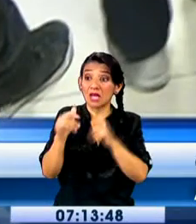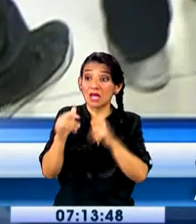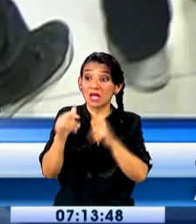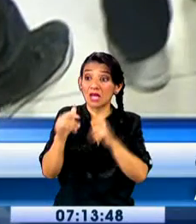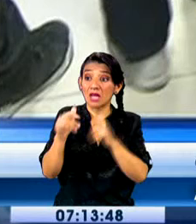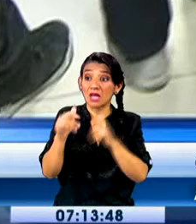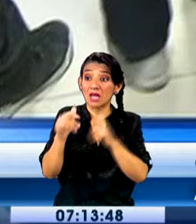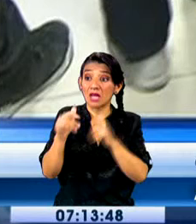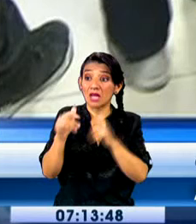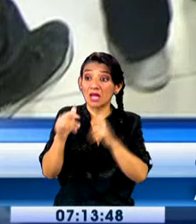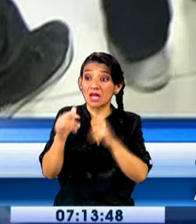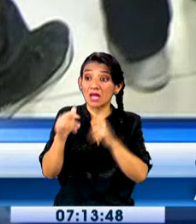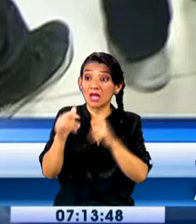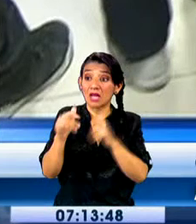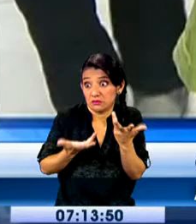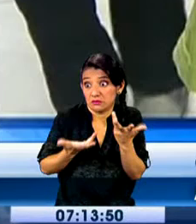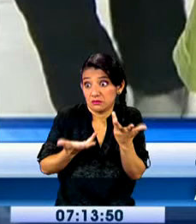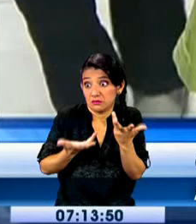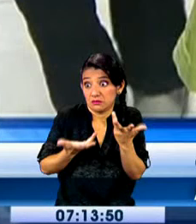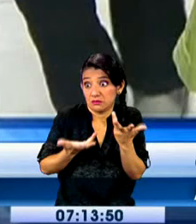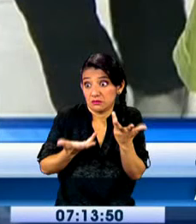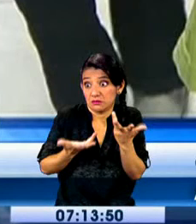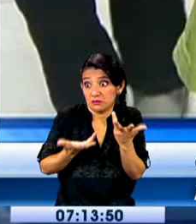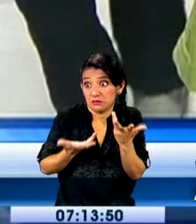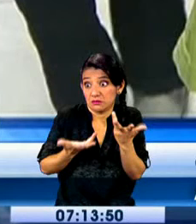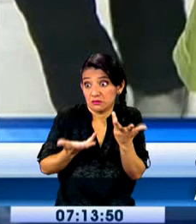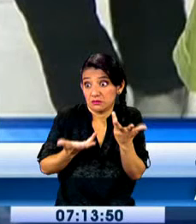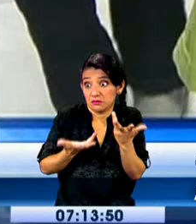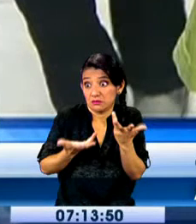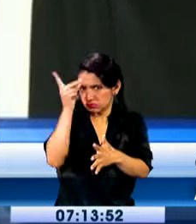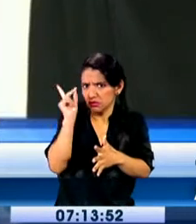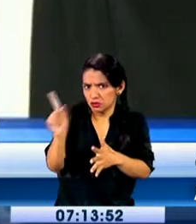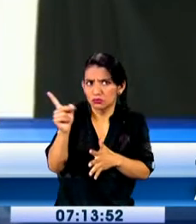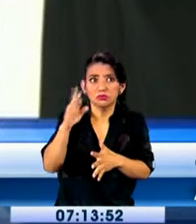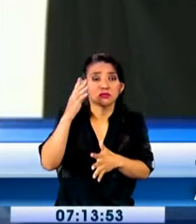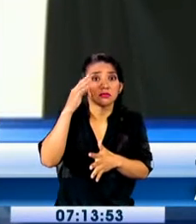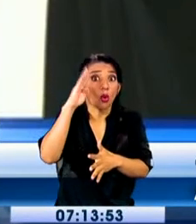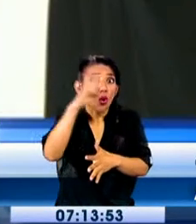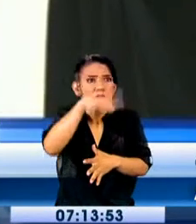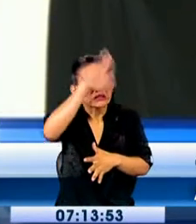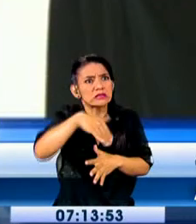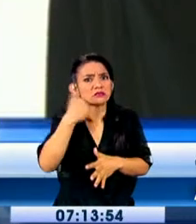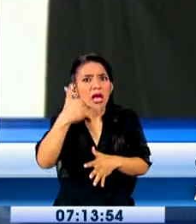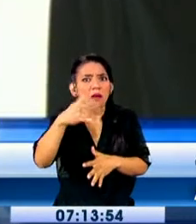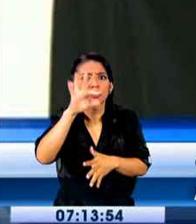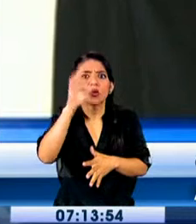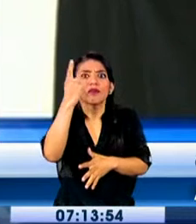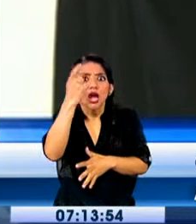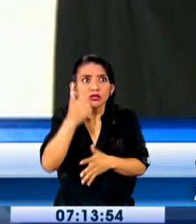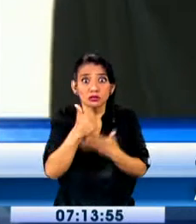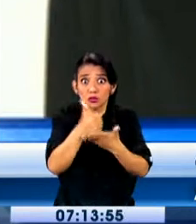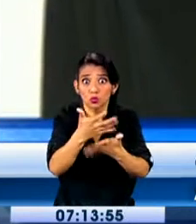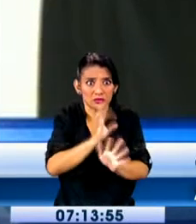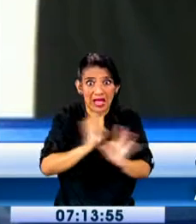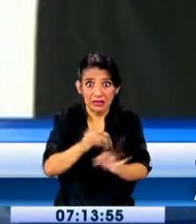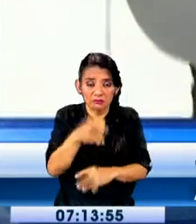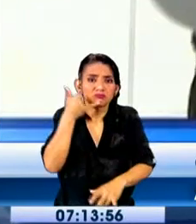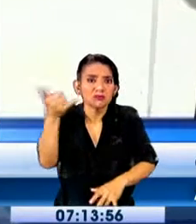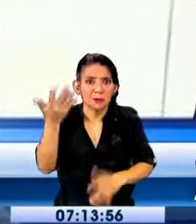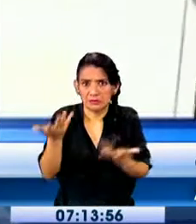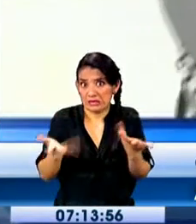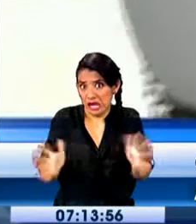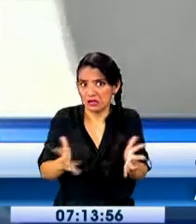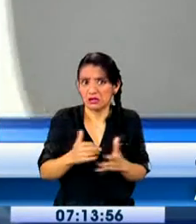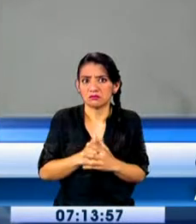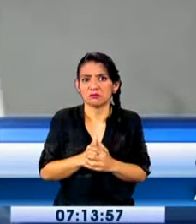hubiese tomado la decisión oportuna de llamar al 911 y solicitar la ayuda respectiva